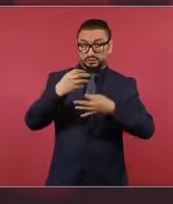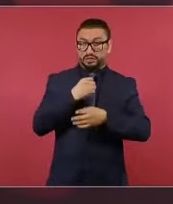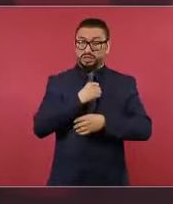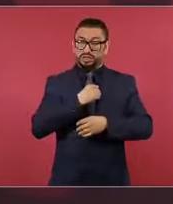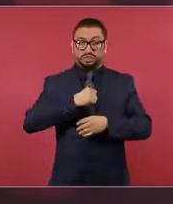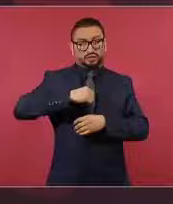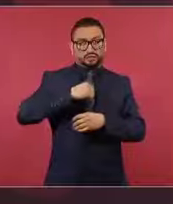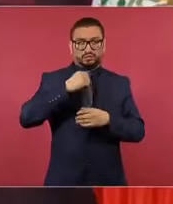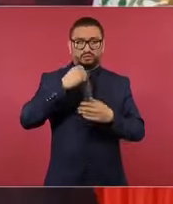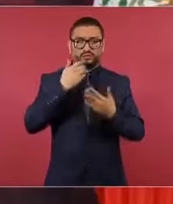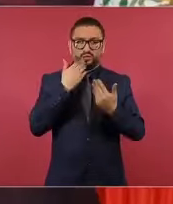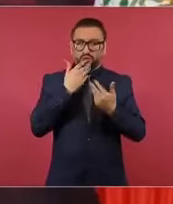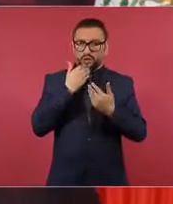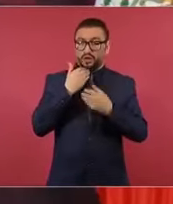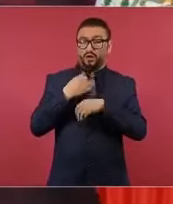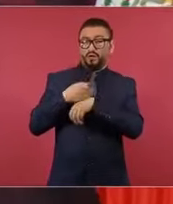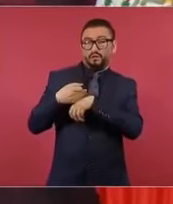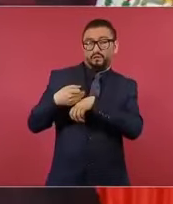nepotismo,